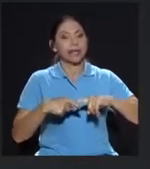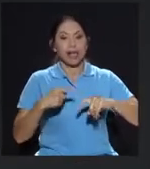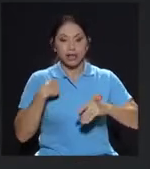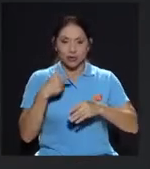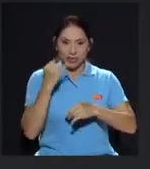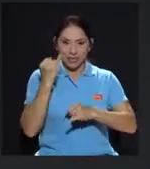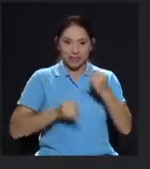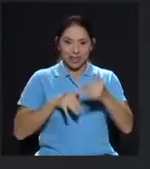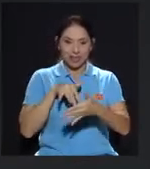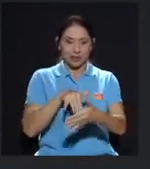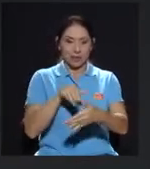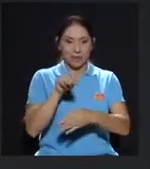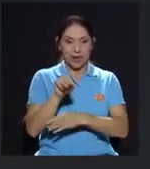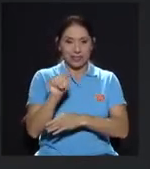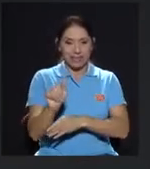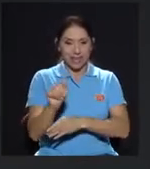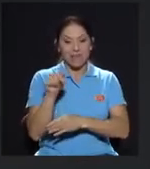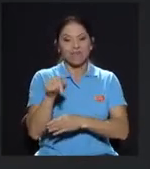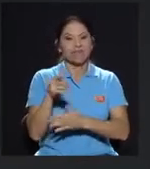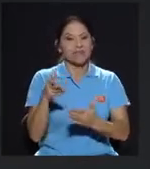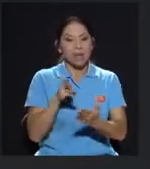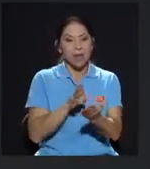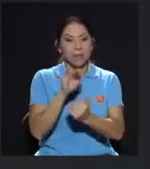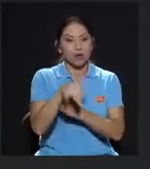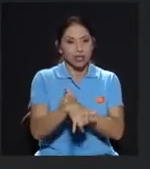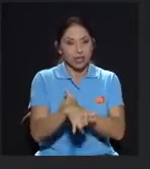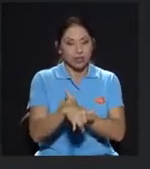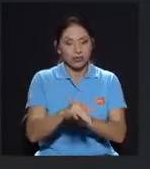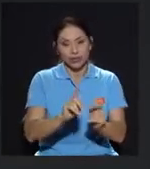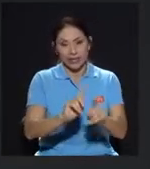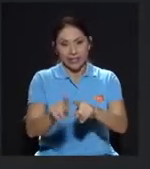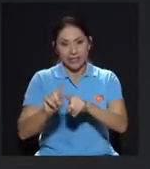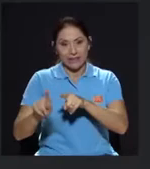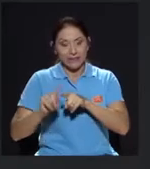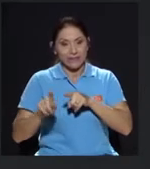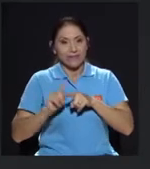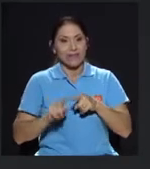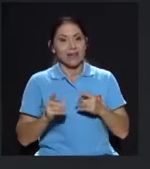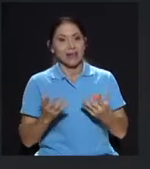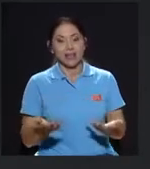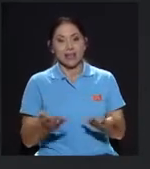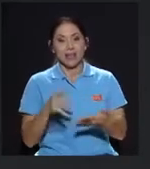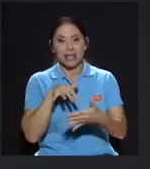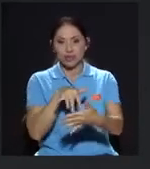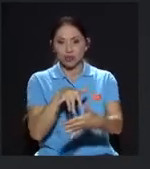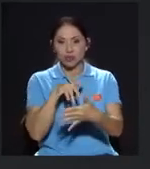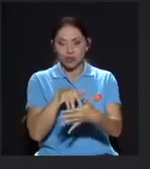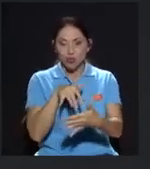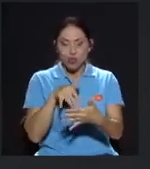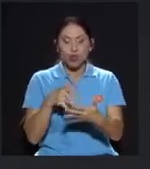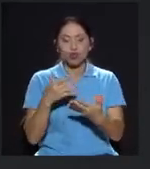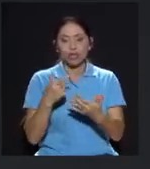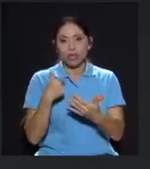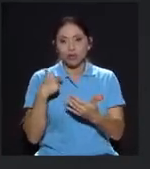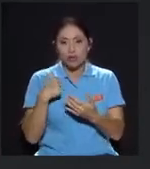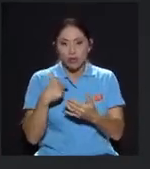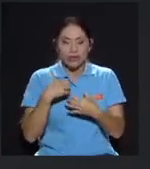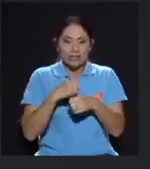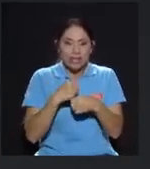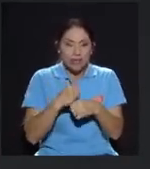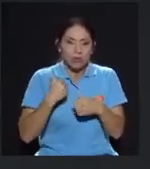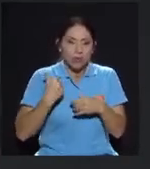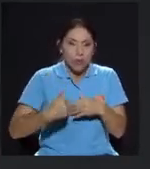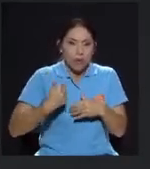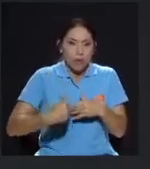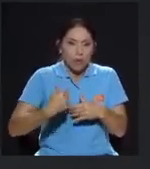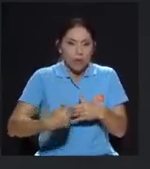una maestría en proyectos y otra serie de de estudios que venía acumulando tomé un